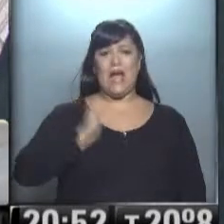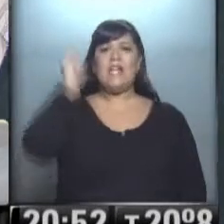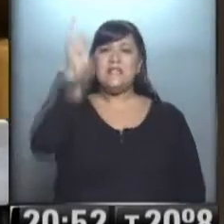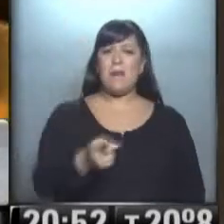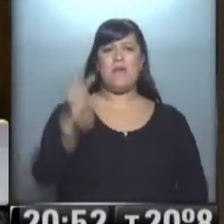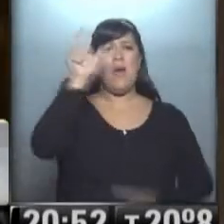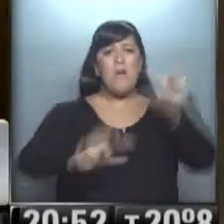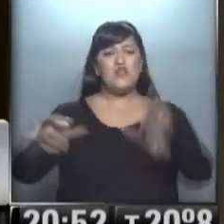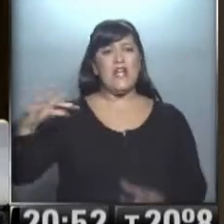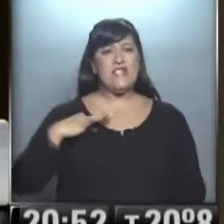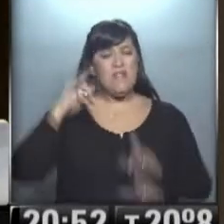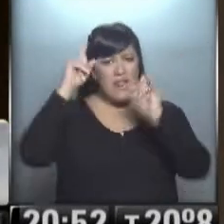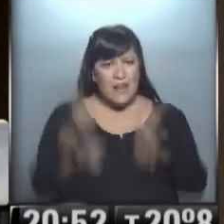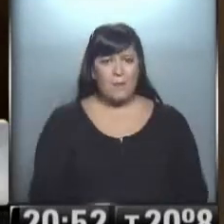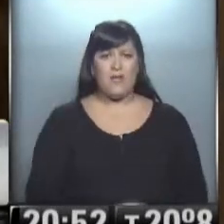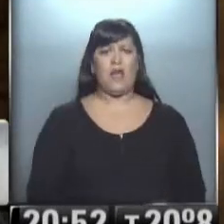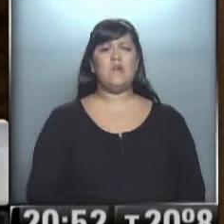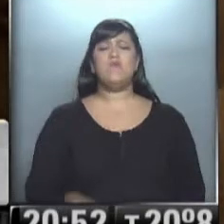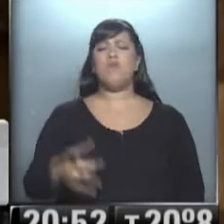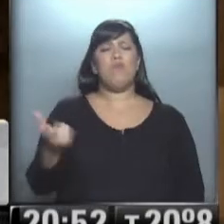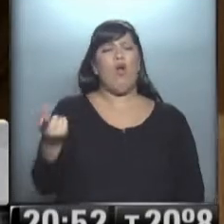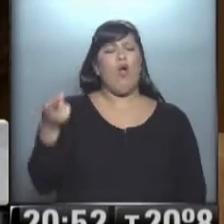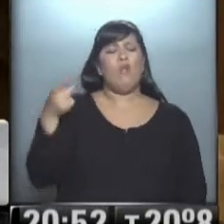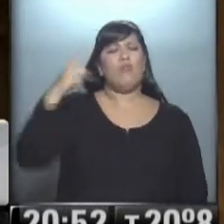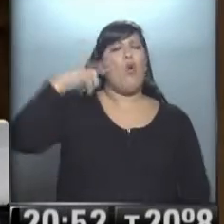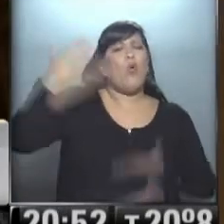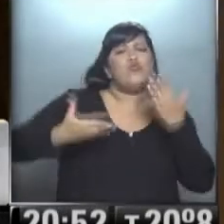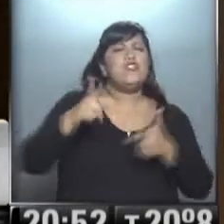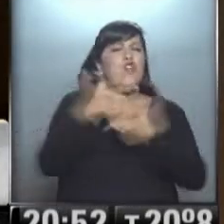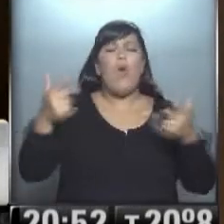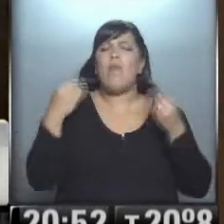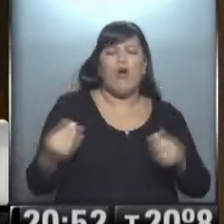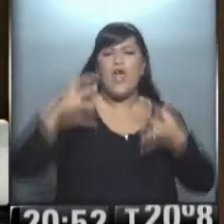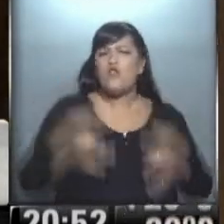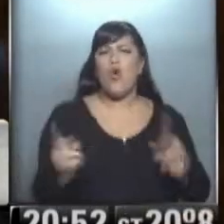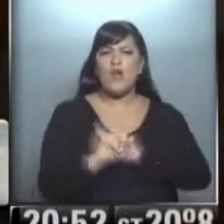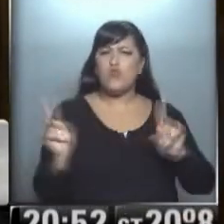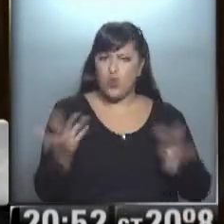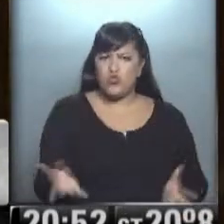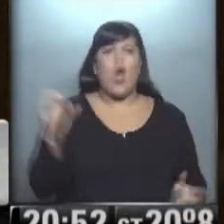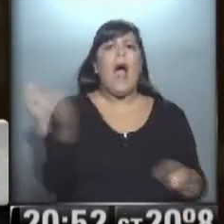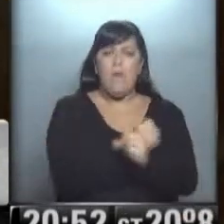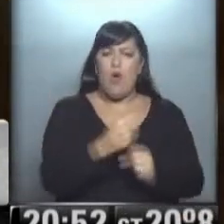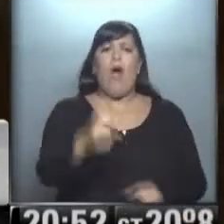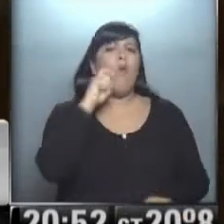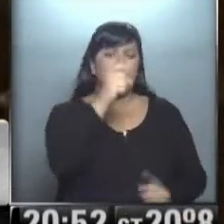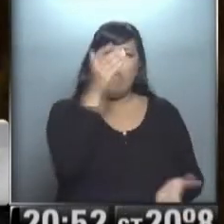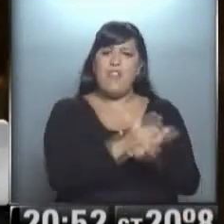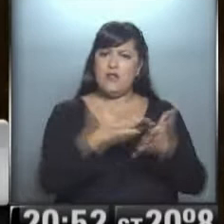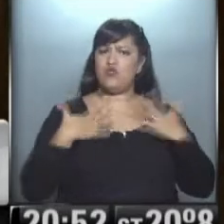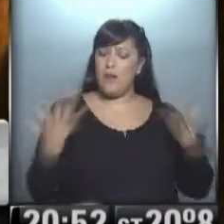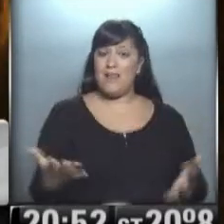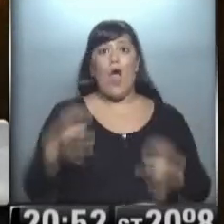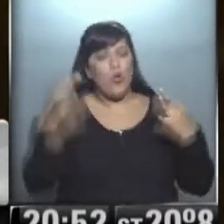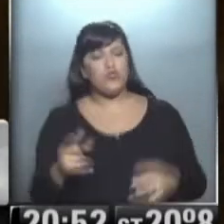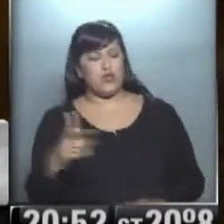también. ¿Por qué injusto encarcelamiento? Si fue comprobado, si fueron comprobados los delitos de lesa humanidad. Bueno, justamente eso es lo que no ha habido.